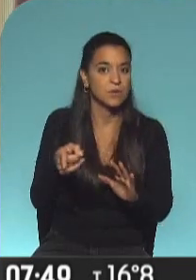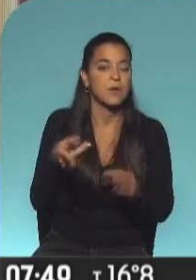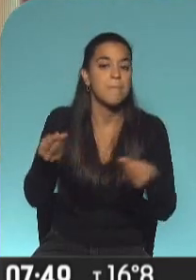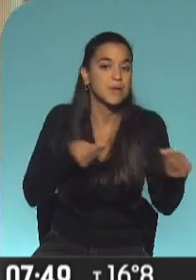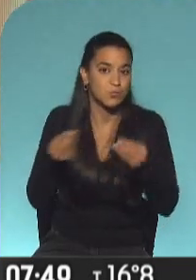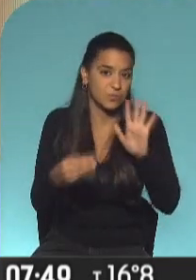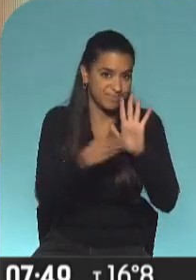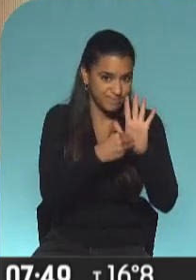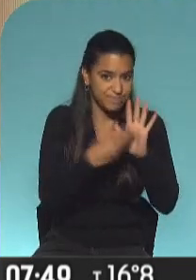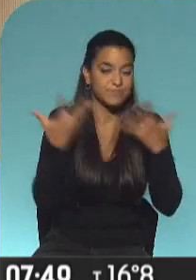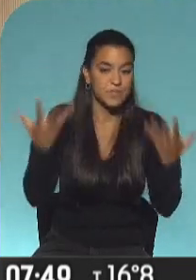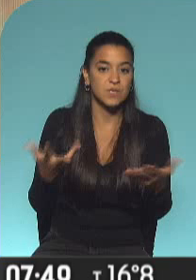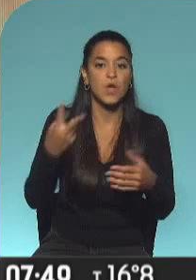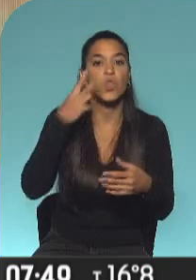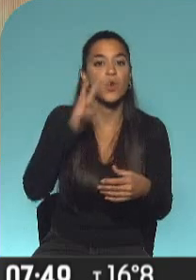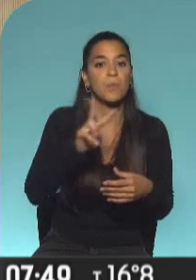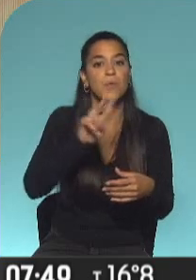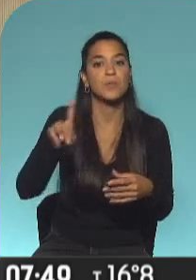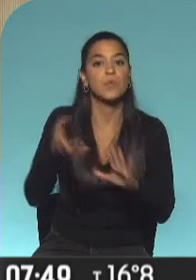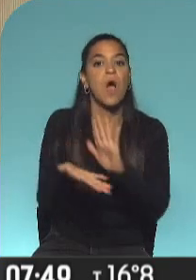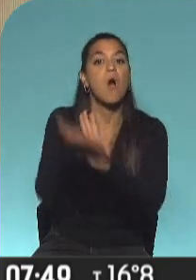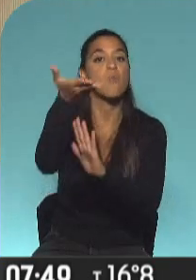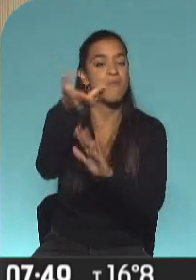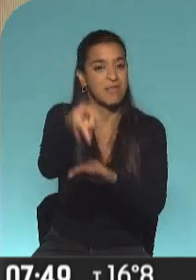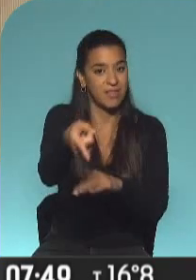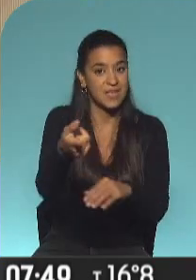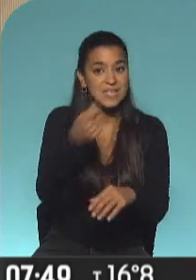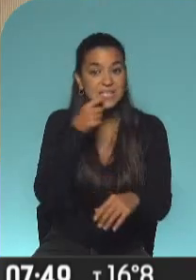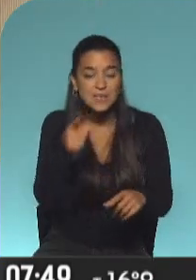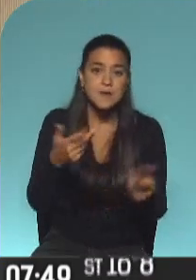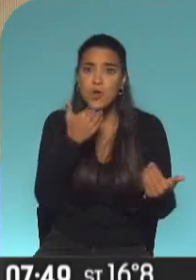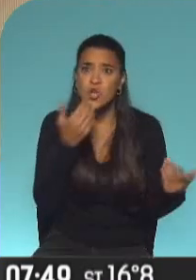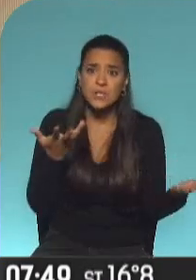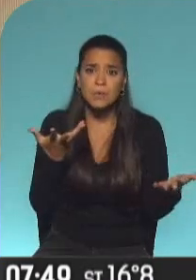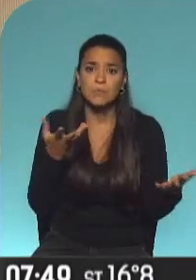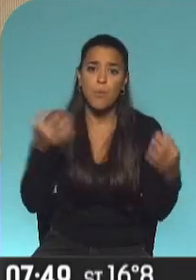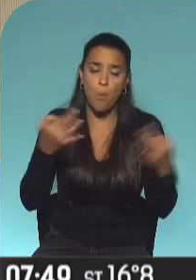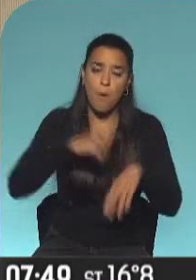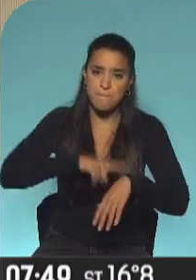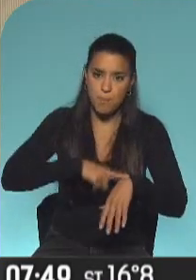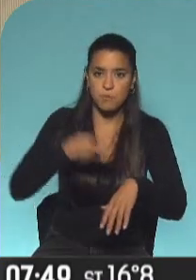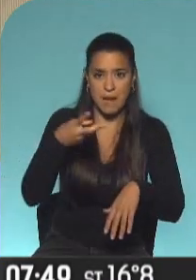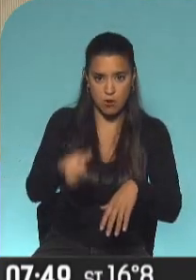presupuesto, por lo que se espera que en el 2021 aumenten. Así que si estás ahí que no sabes, buen momento para comprártelo. Gracias.